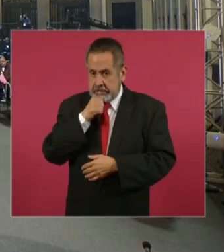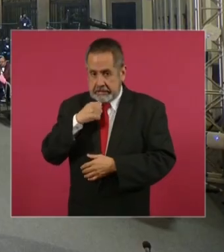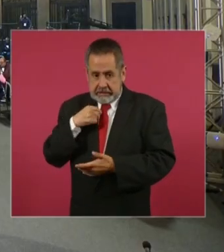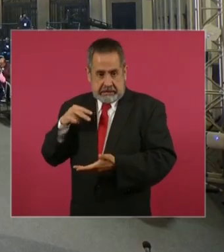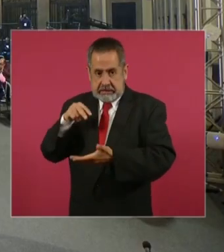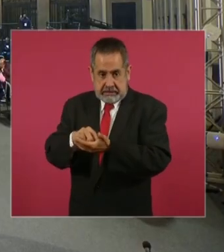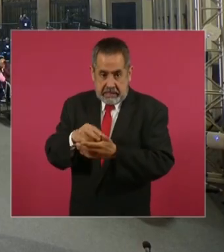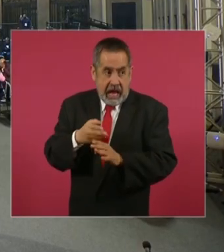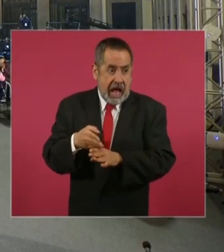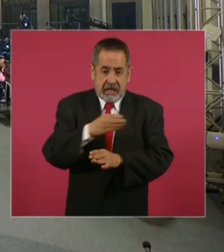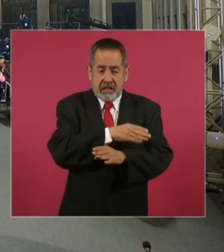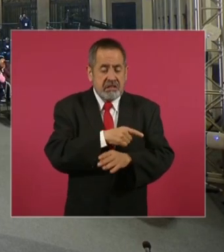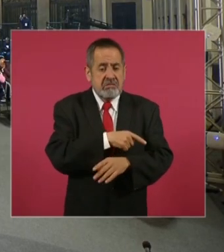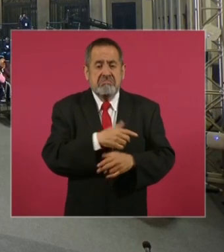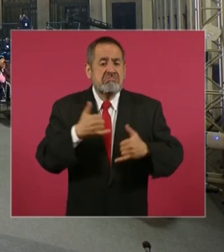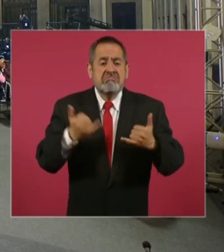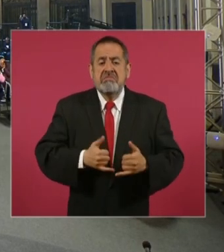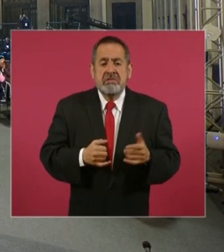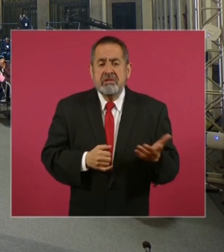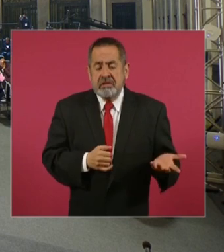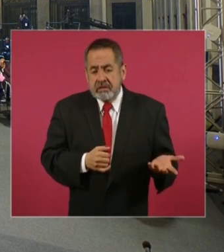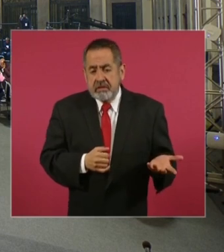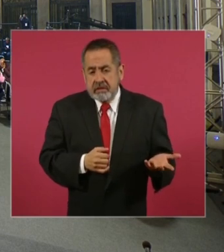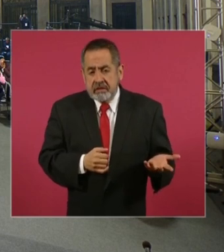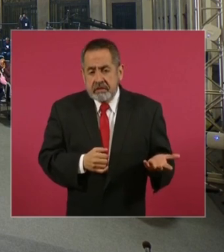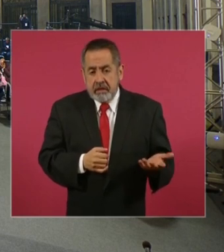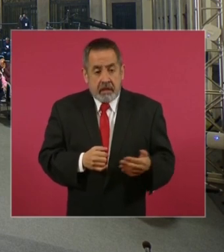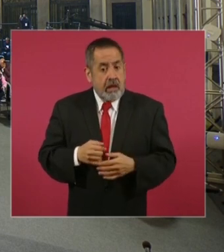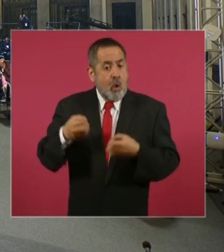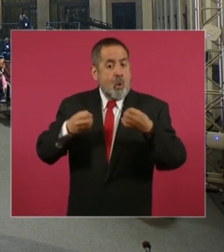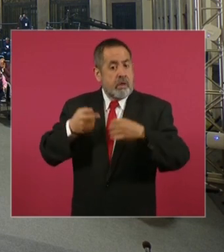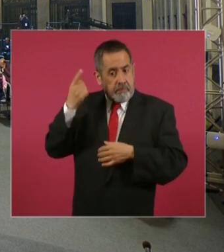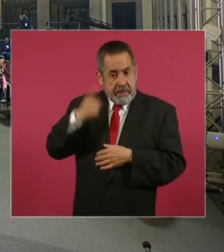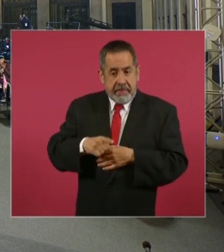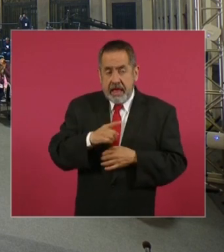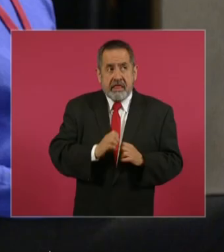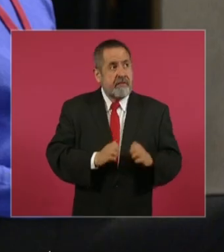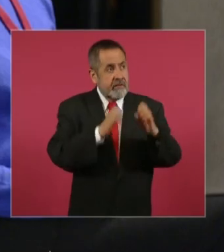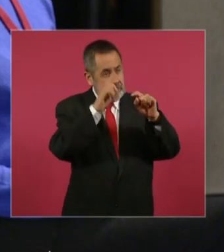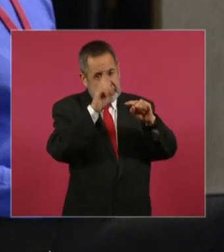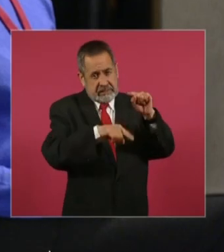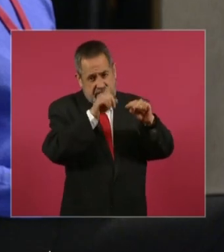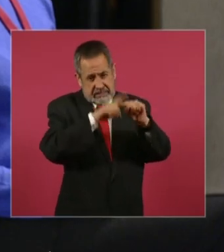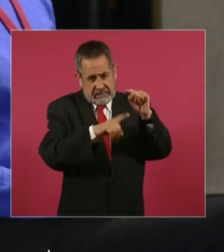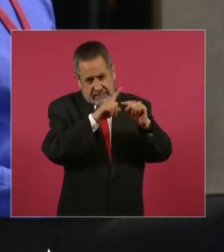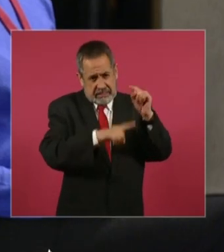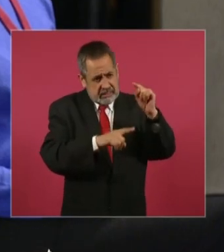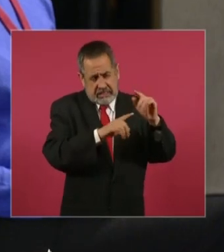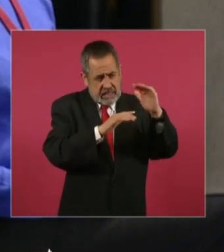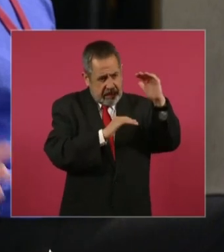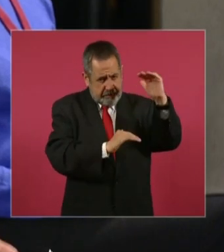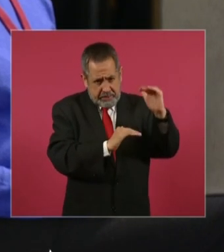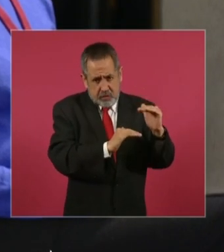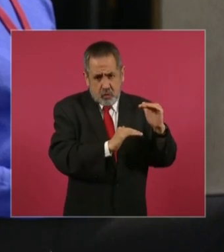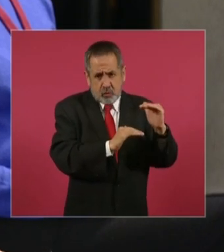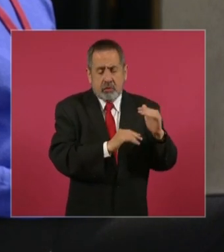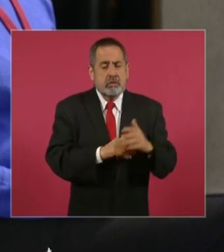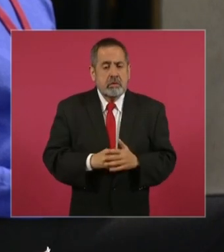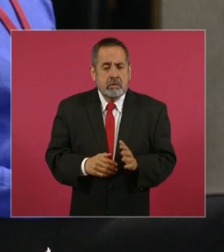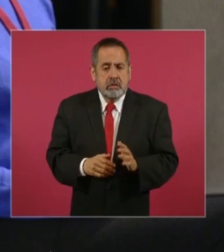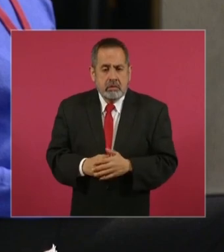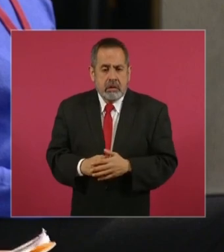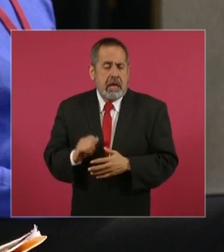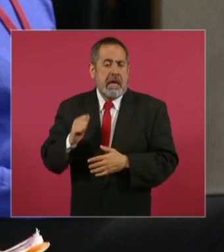ese edificio y la orden fue que se demoliera lo que estaba de más. Todavía estaba la